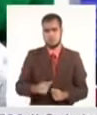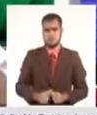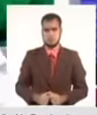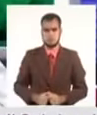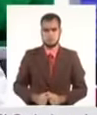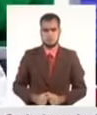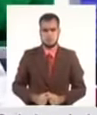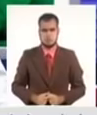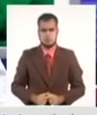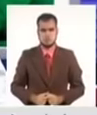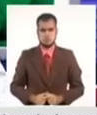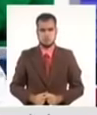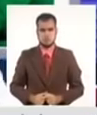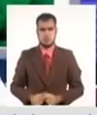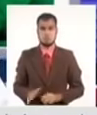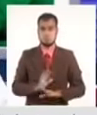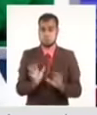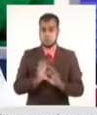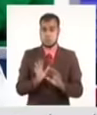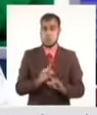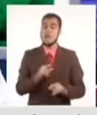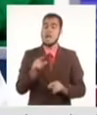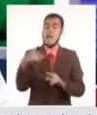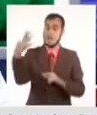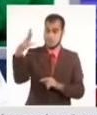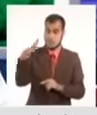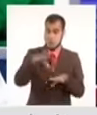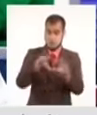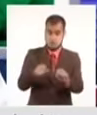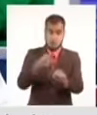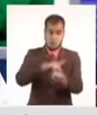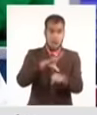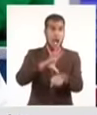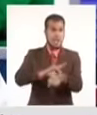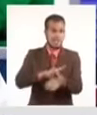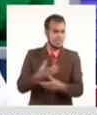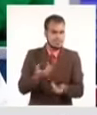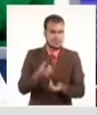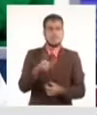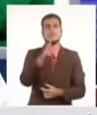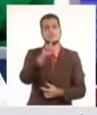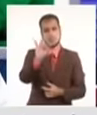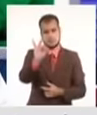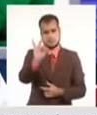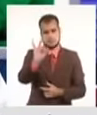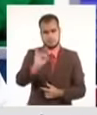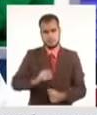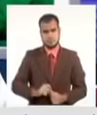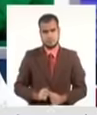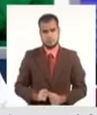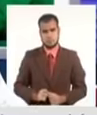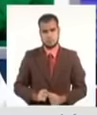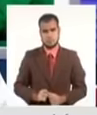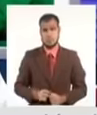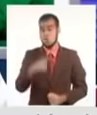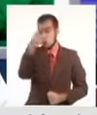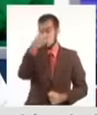se diagnosticaron ayer 17 extranjeros en nuestro país con COVID-19. Los 2 portugueses que